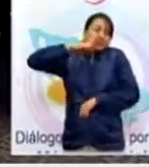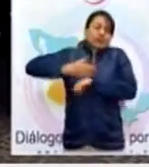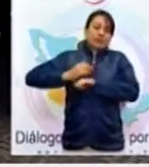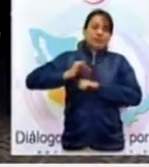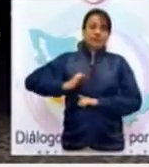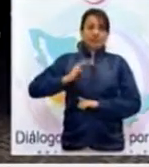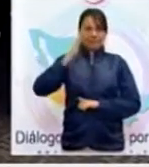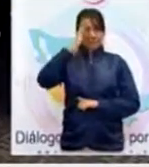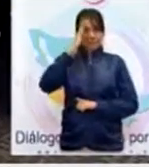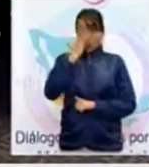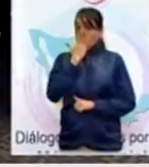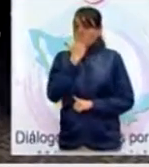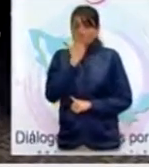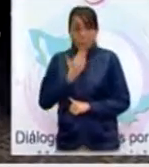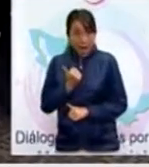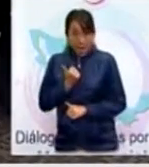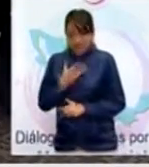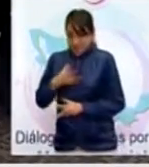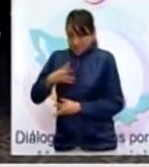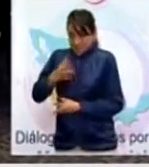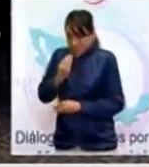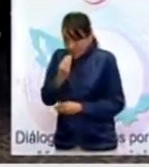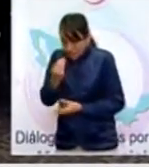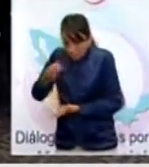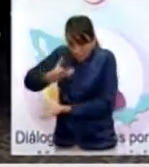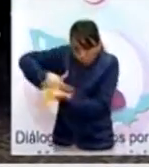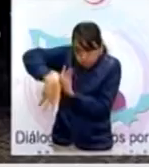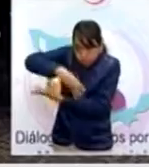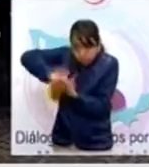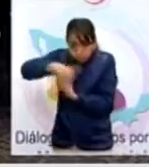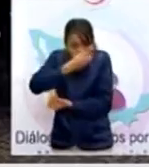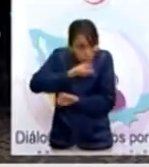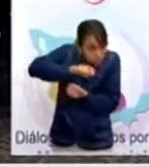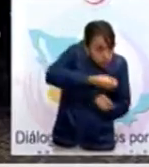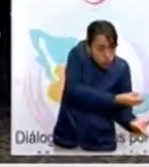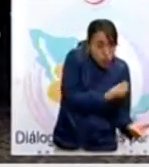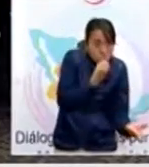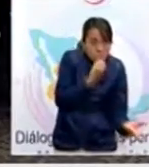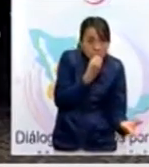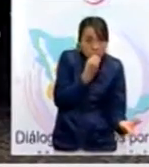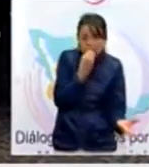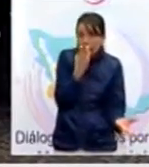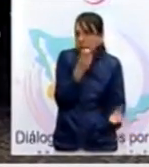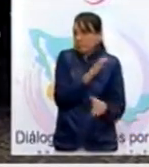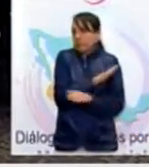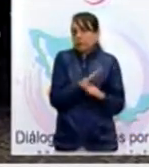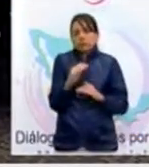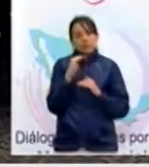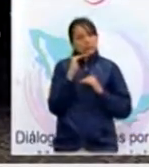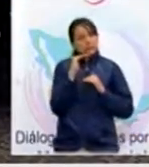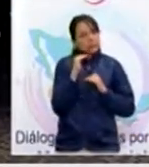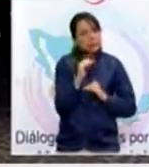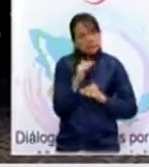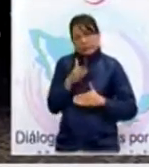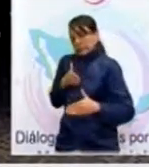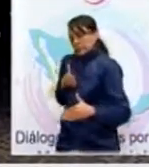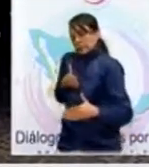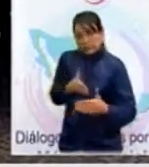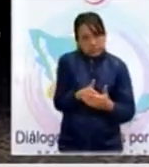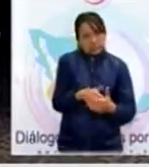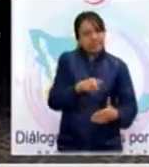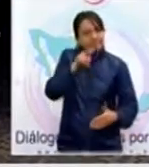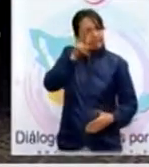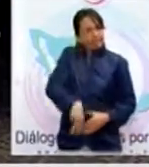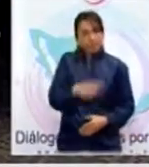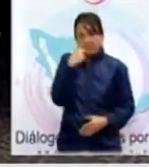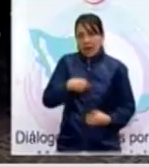hijos, es porque estamos llegando al límite de nuestra sobrevivencia. Por eso compartí hace un dato. Es